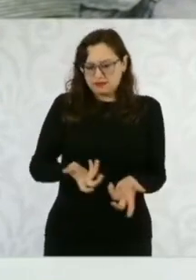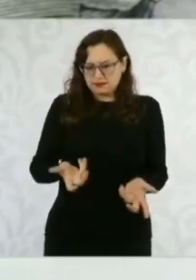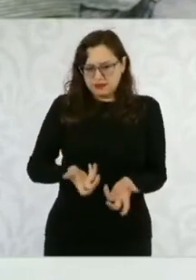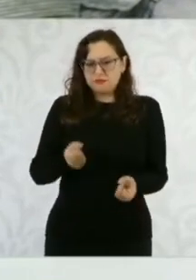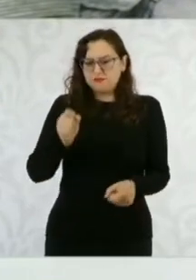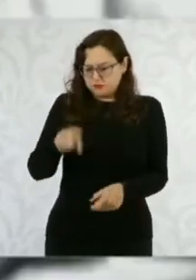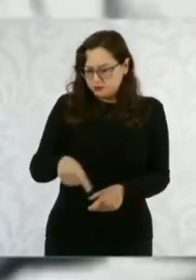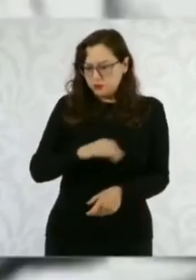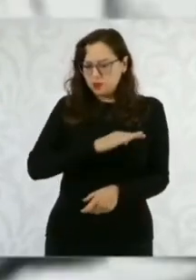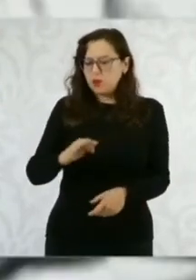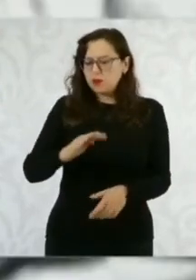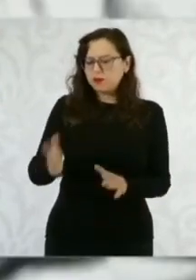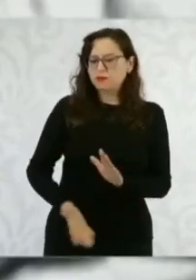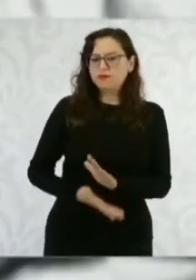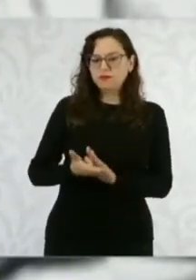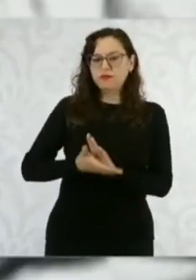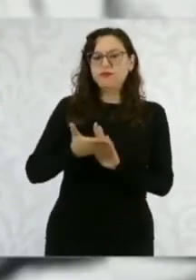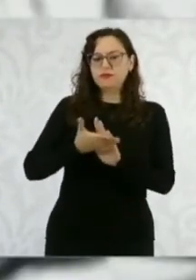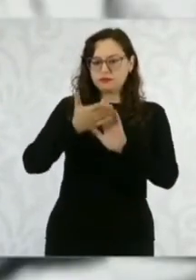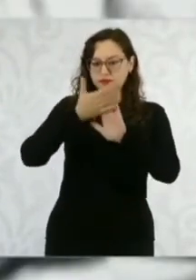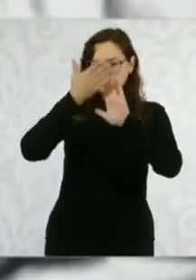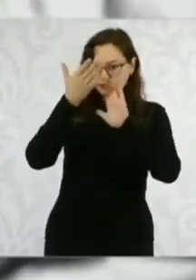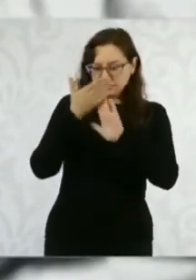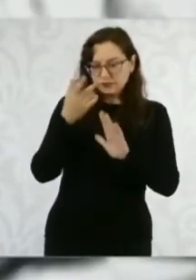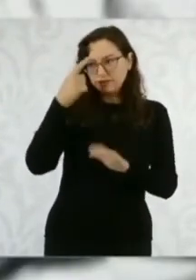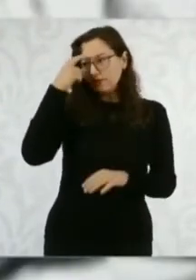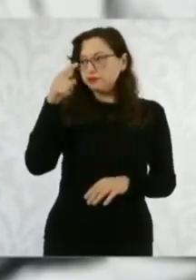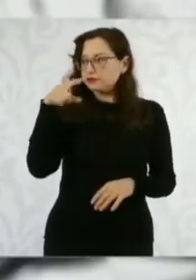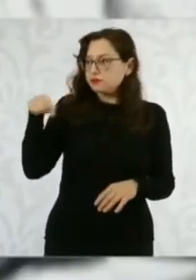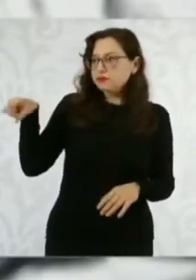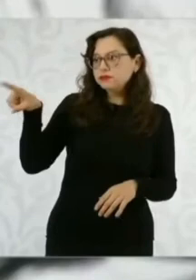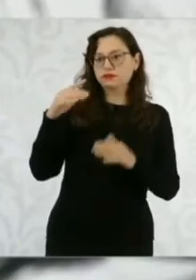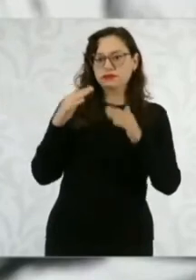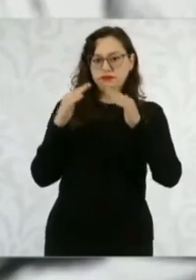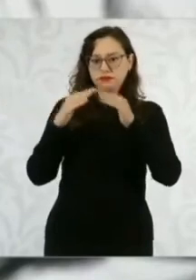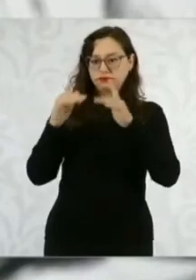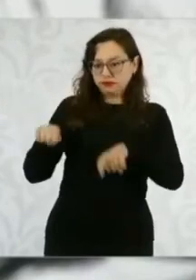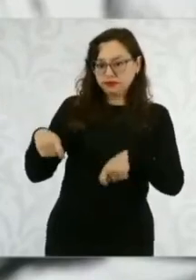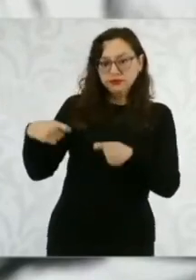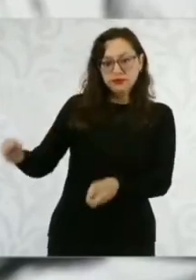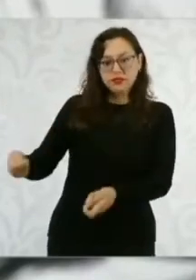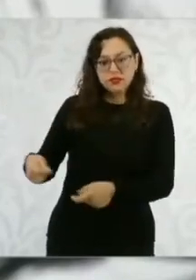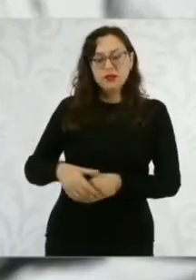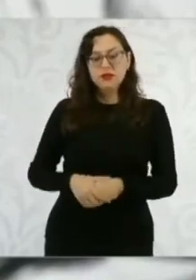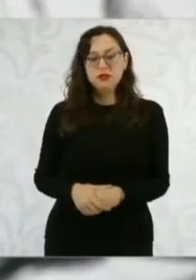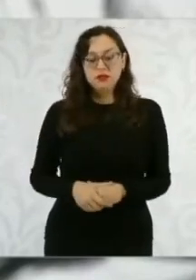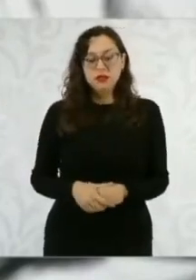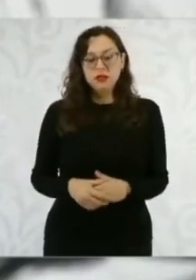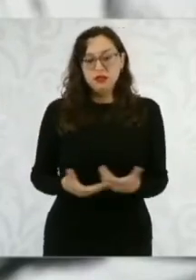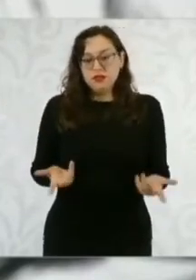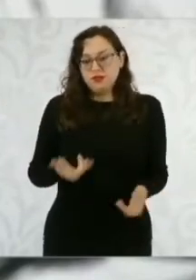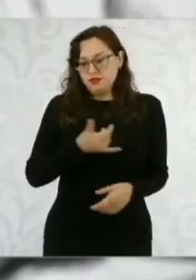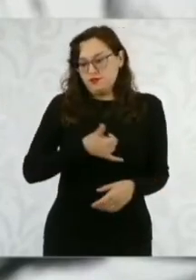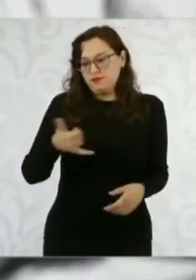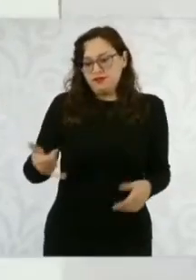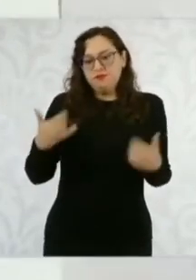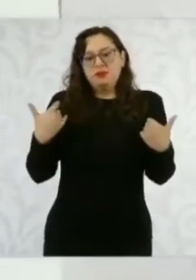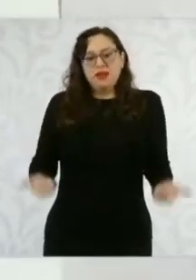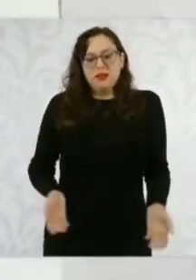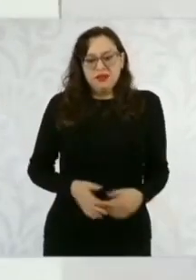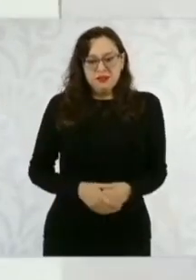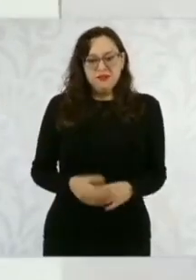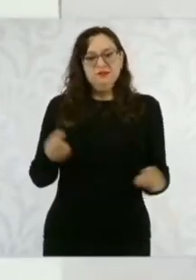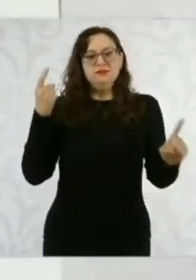sea un fondo de ahorro que permita pues que los trabajadores puedan tener vivienda, que al final ese es el objetivo central del